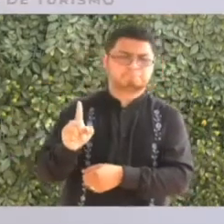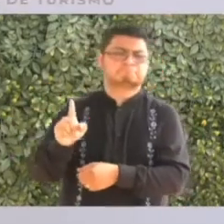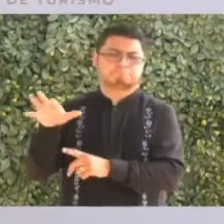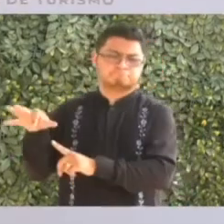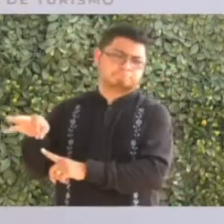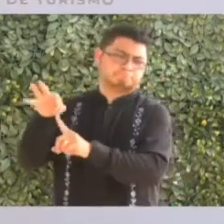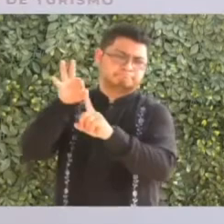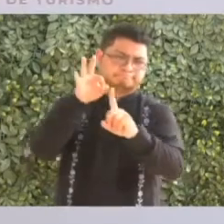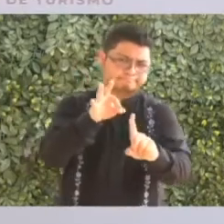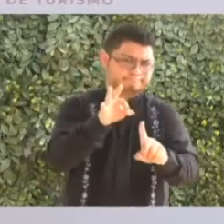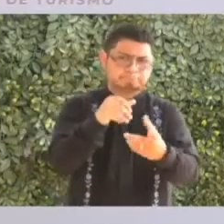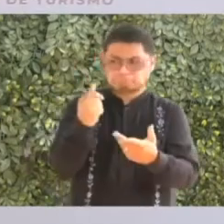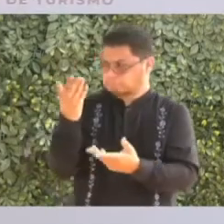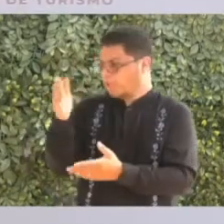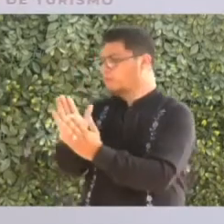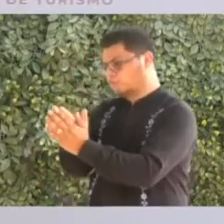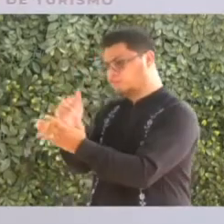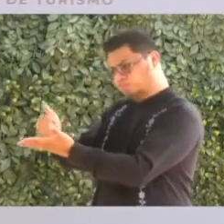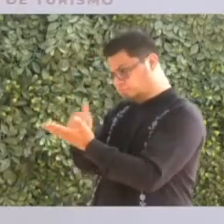que le pedimos que nos ayude